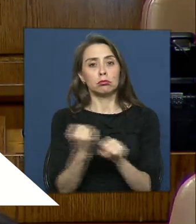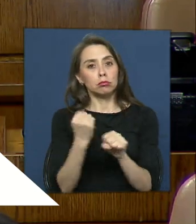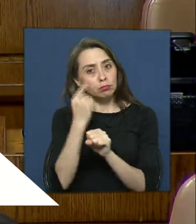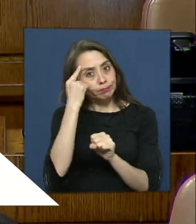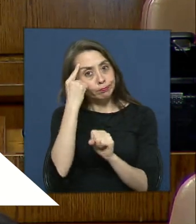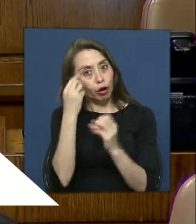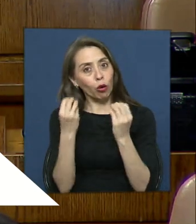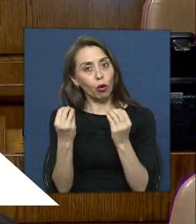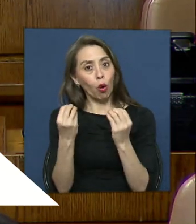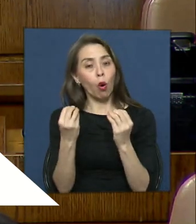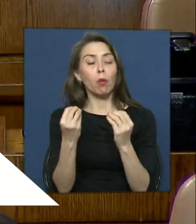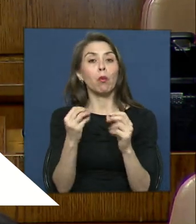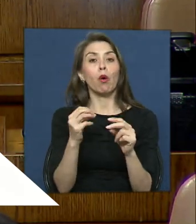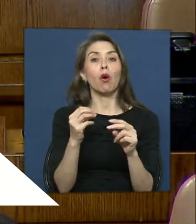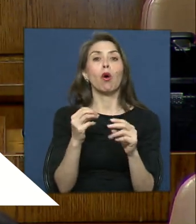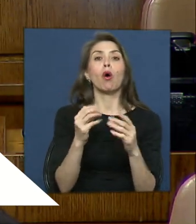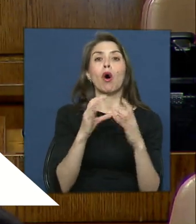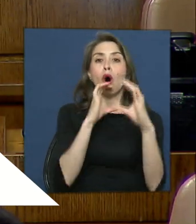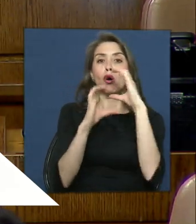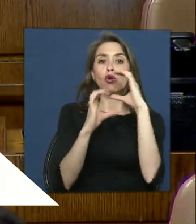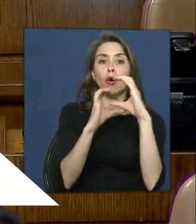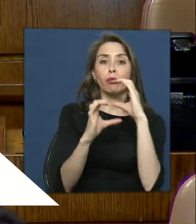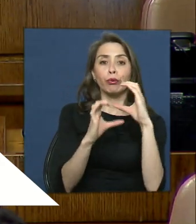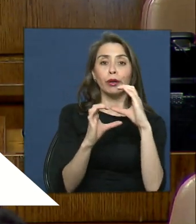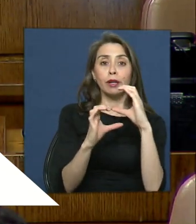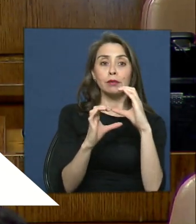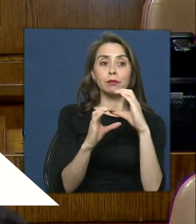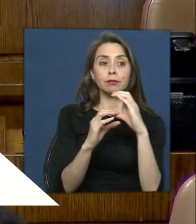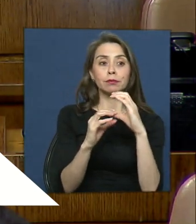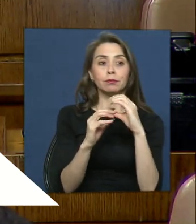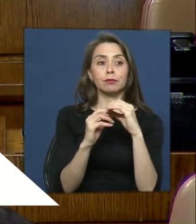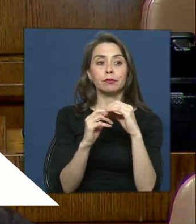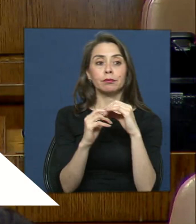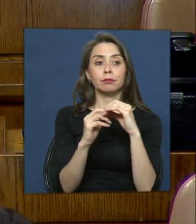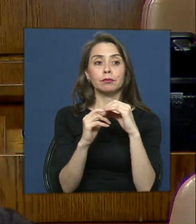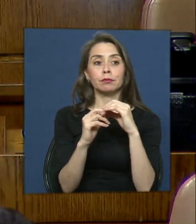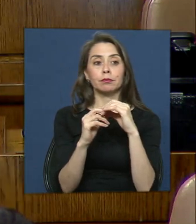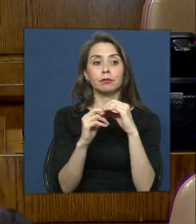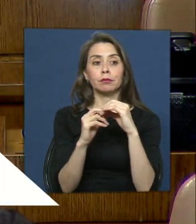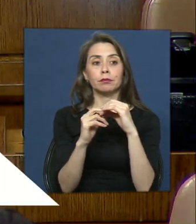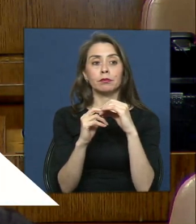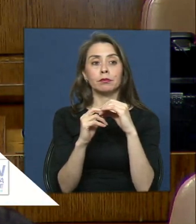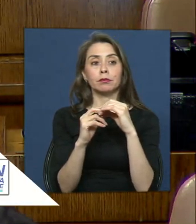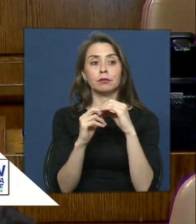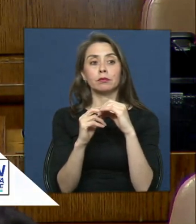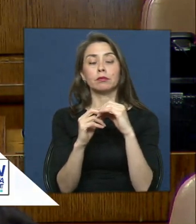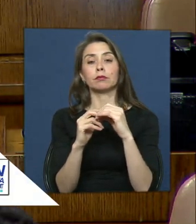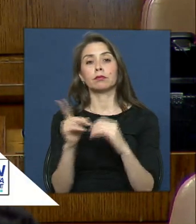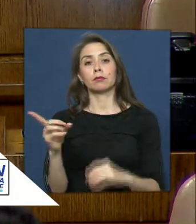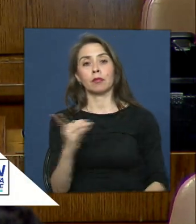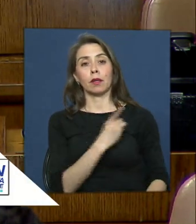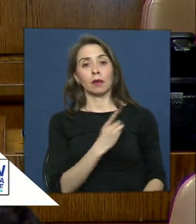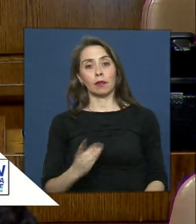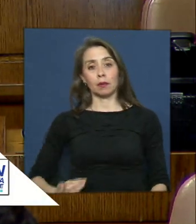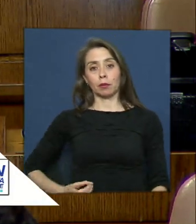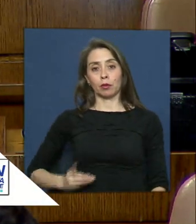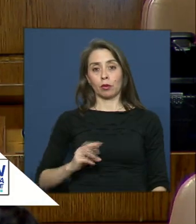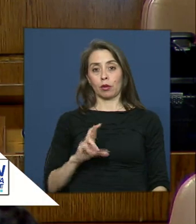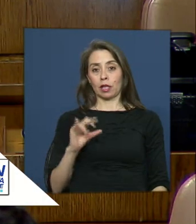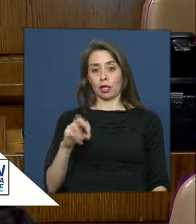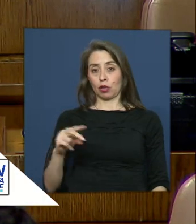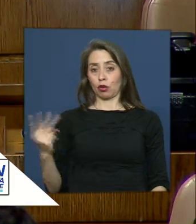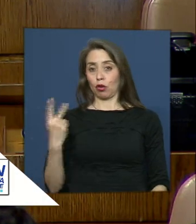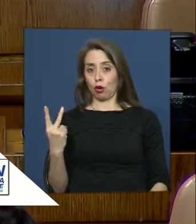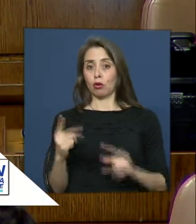de comunicaciones, presidente, y precisamente con el colega Ricardo Rincón y